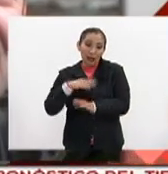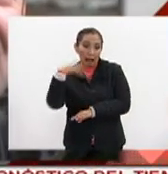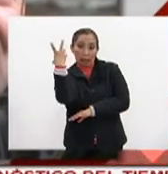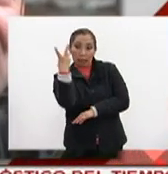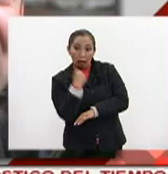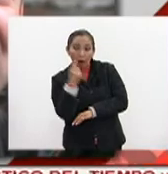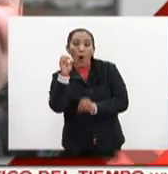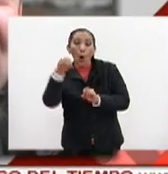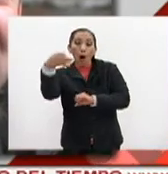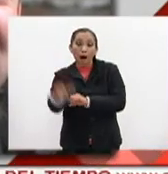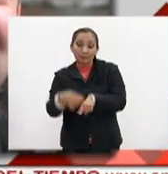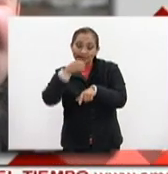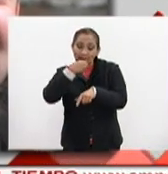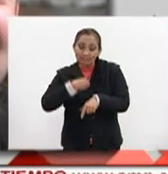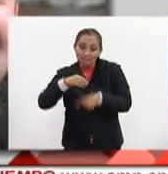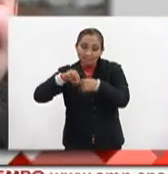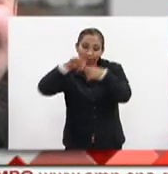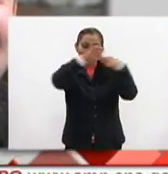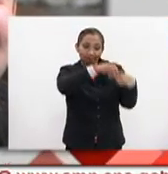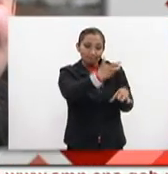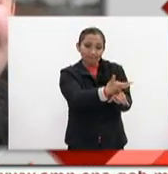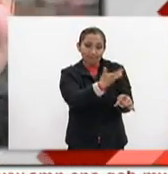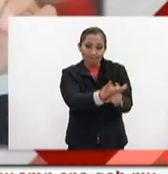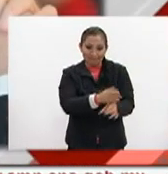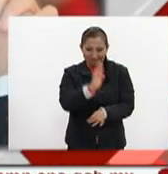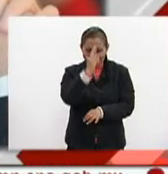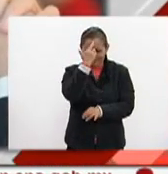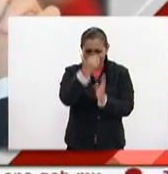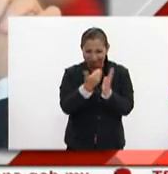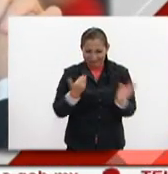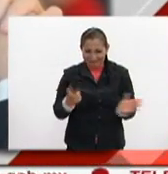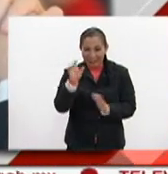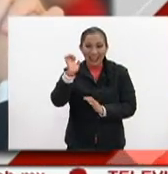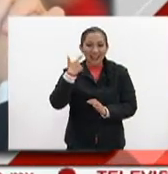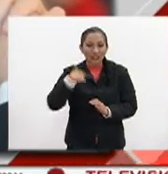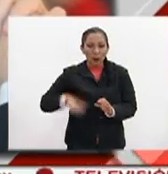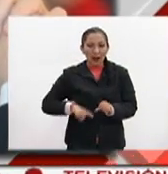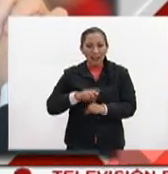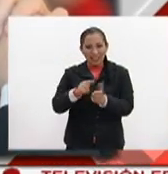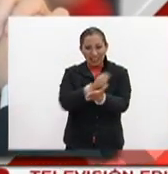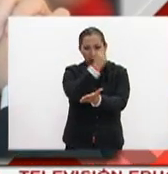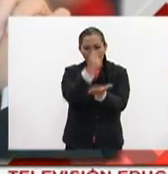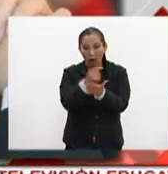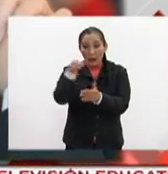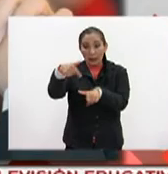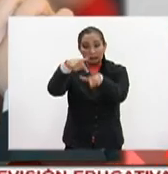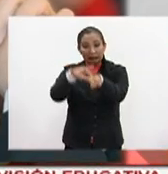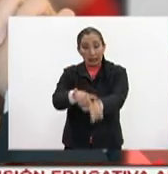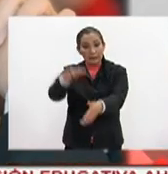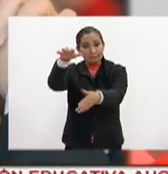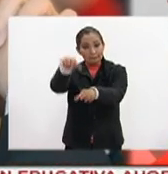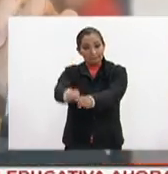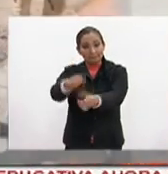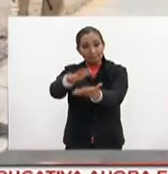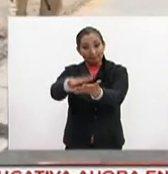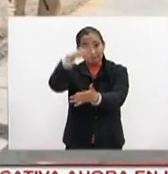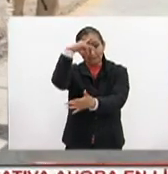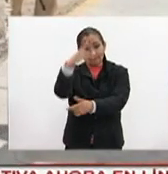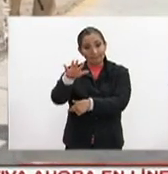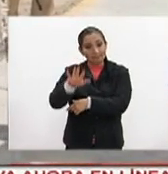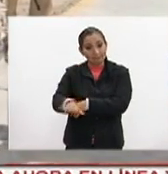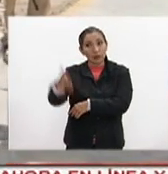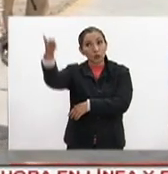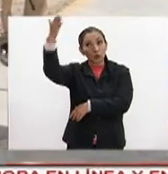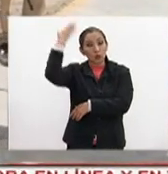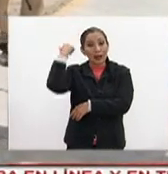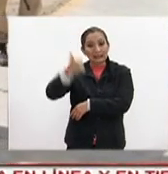oponerse o aceptar la entrega a Estados Unidos. Cabe recordar que el exgobernador de Tamaulipas permanece detenido en México